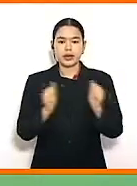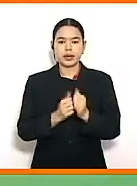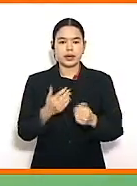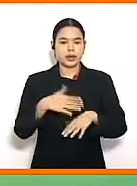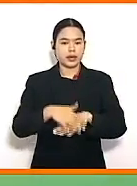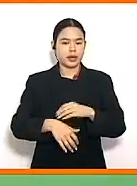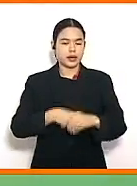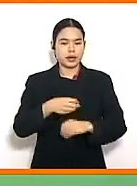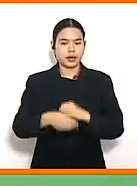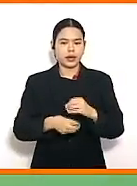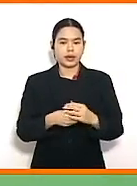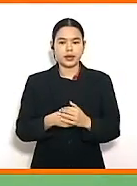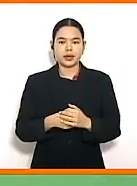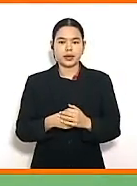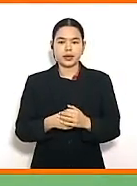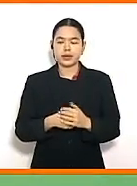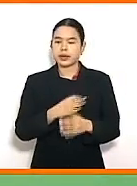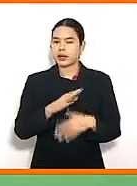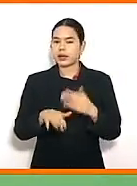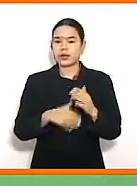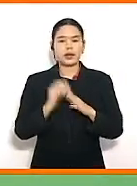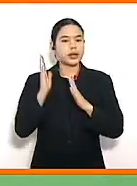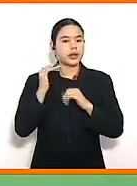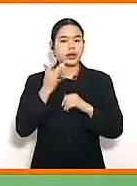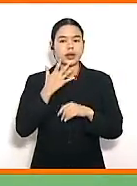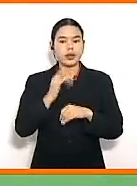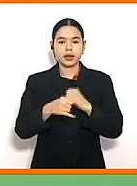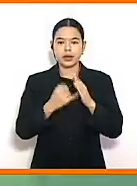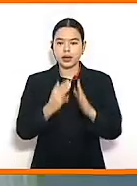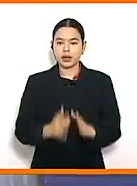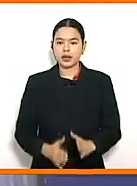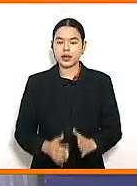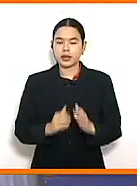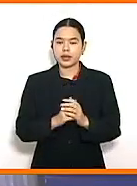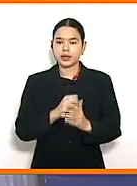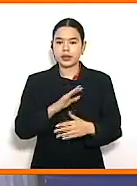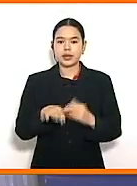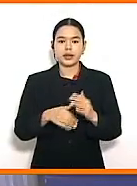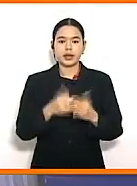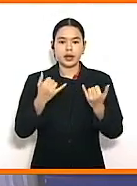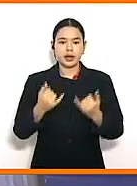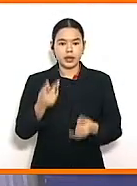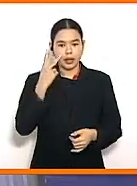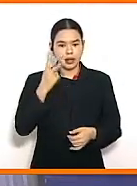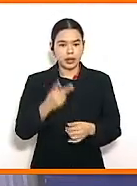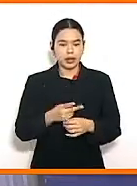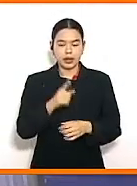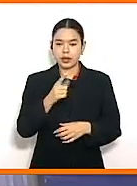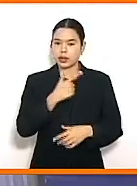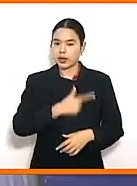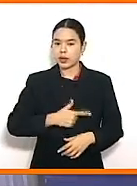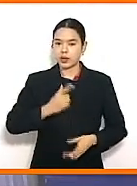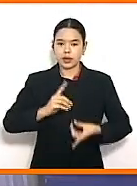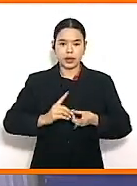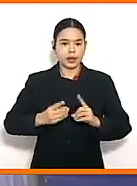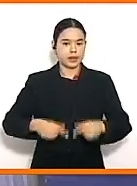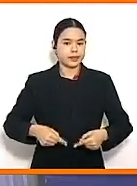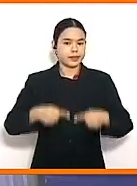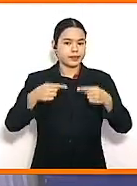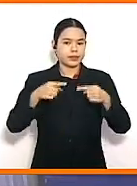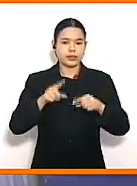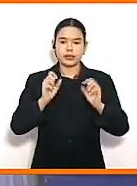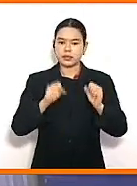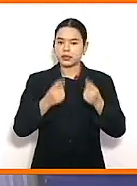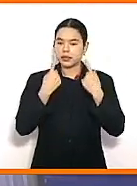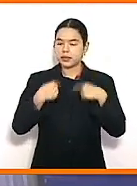las esferas al juego. Suerte para cada uno de nuestros jugadores. Asimismo, les comparto que si les gustan las apuestas deportivas, les